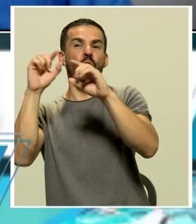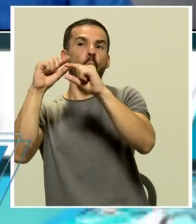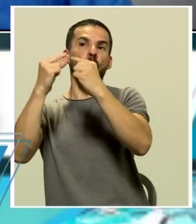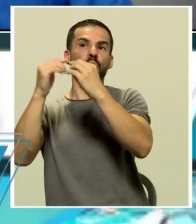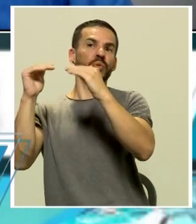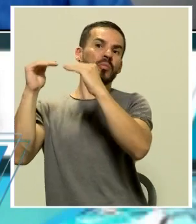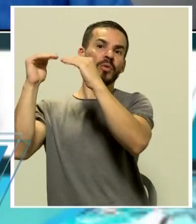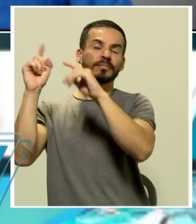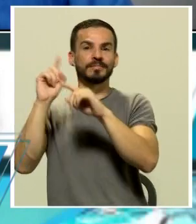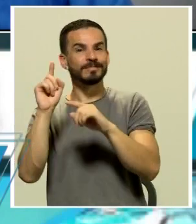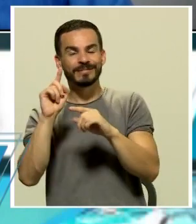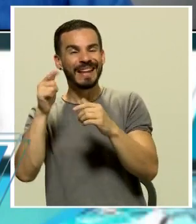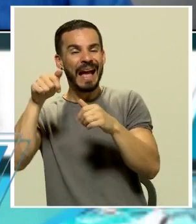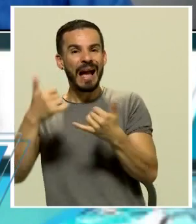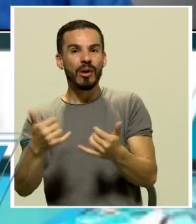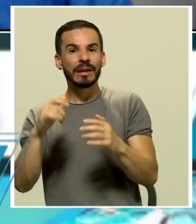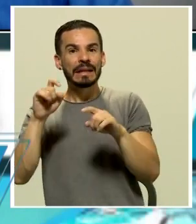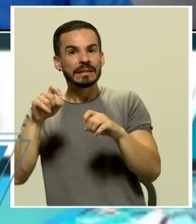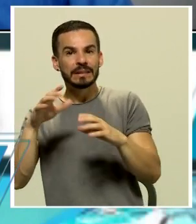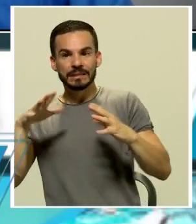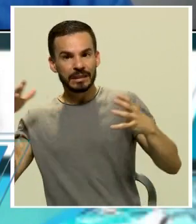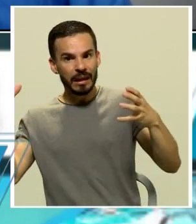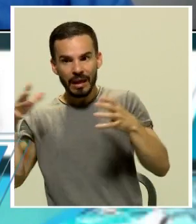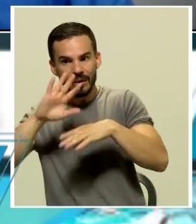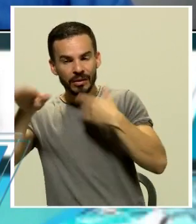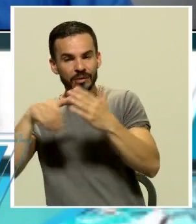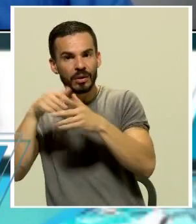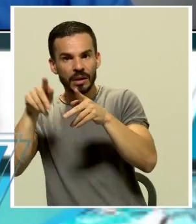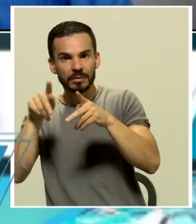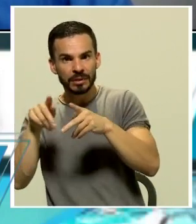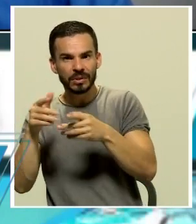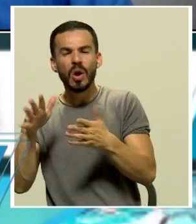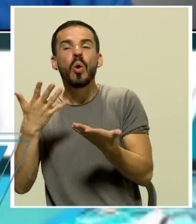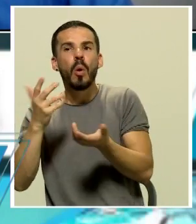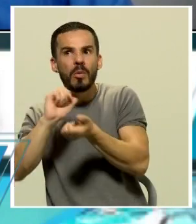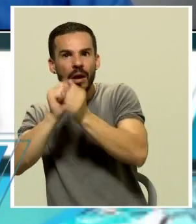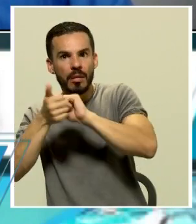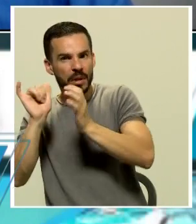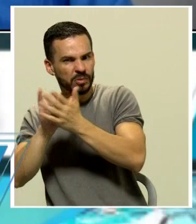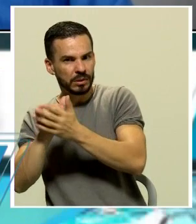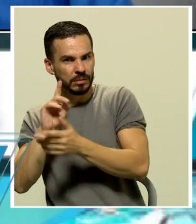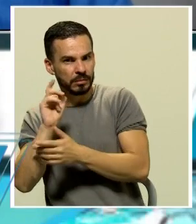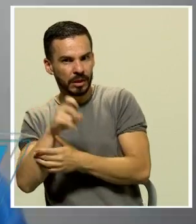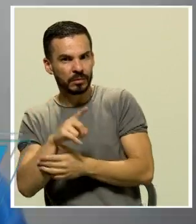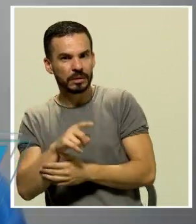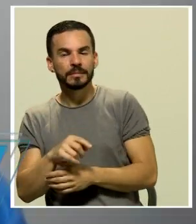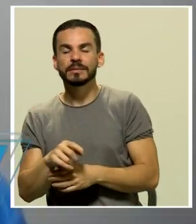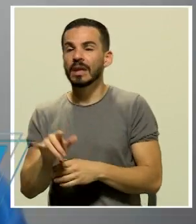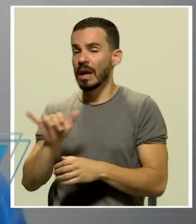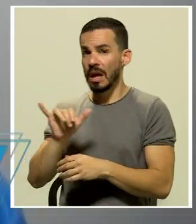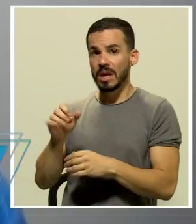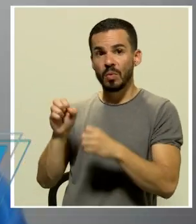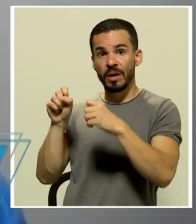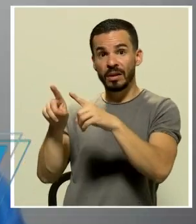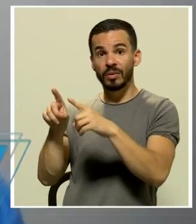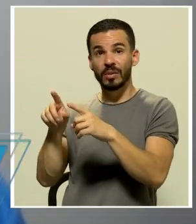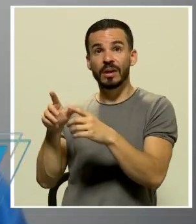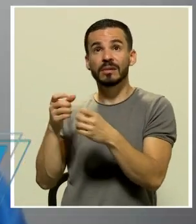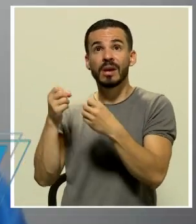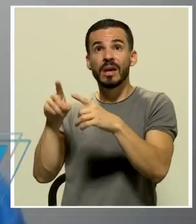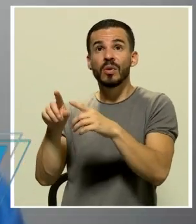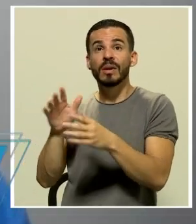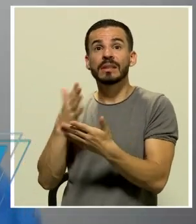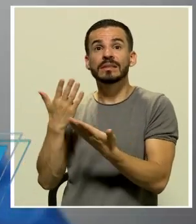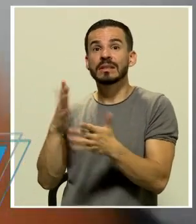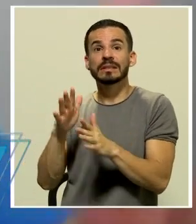de élite, es una necesidad colectiva. ¿Cómo hacemos para darle vuelta a eso? Igual que la educación, ¿verdad? La educación ya